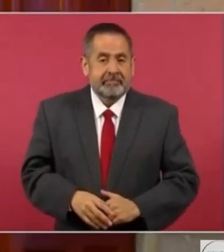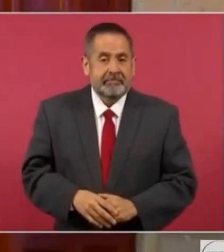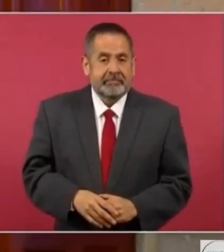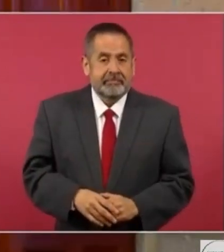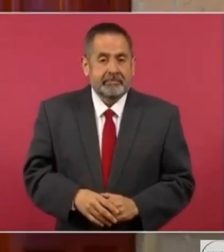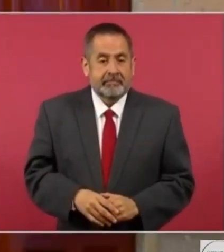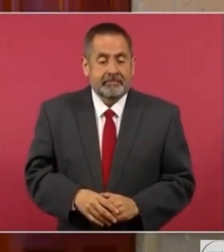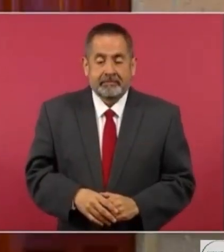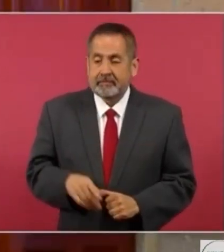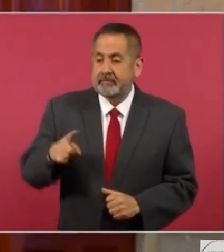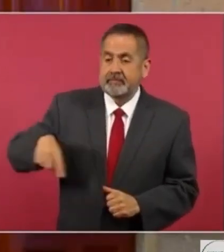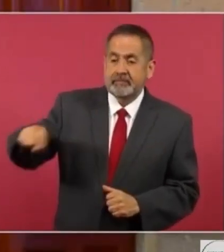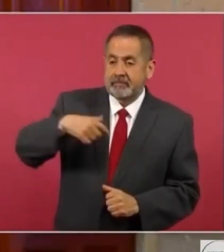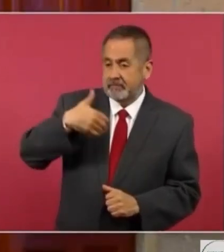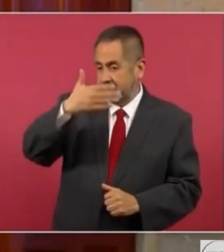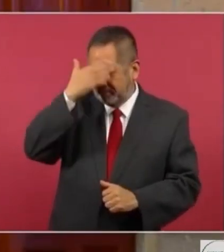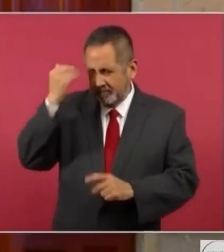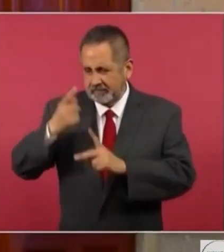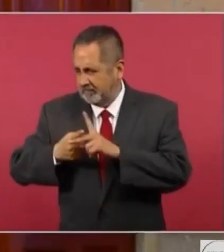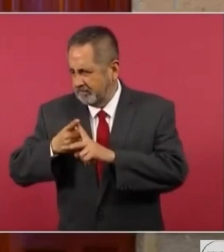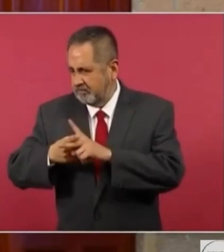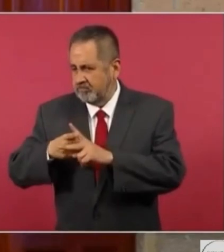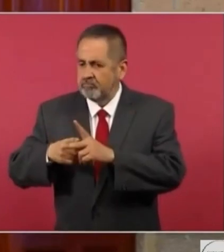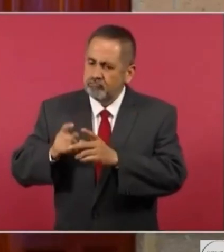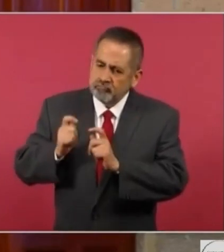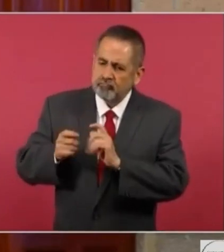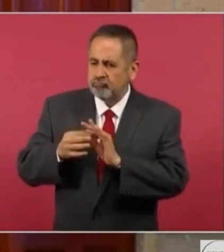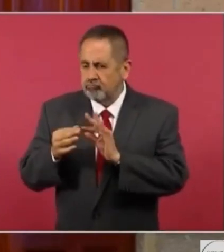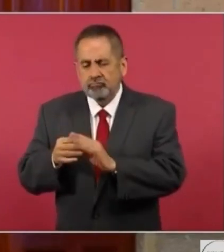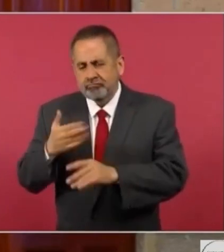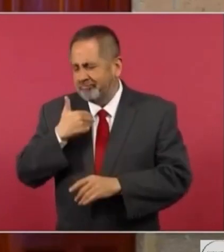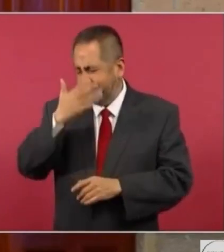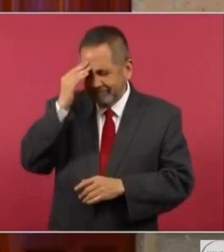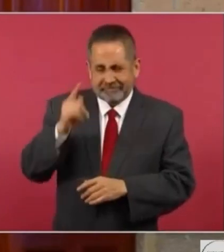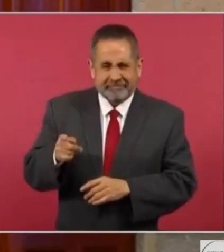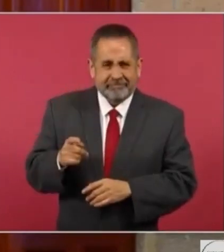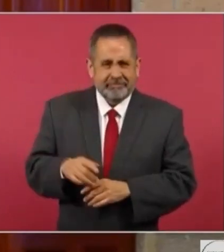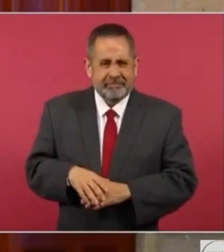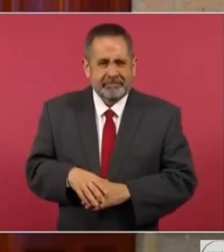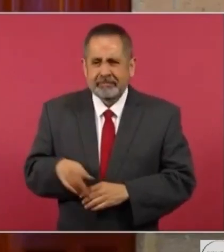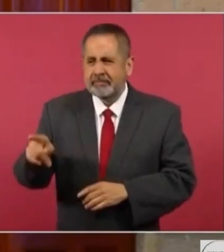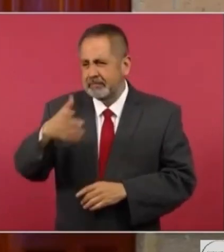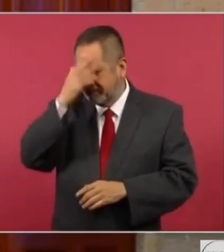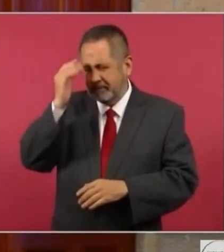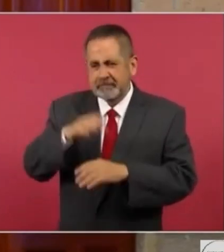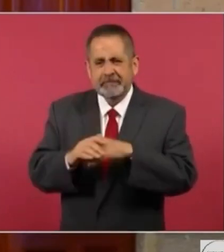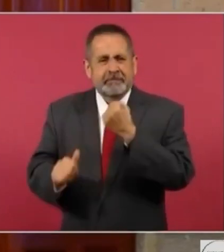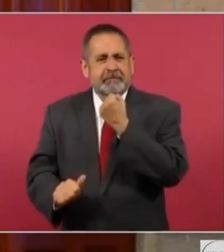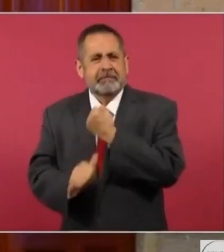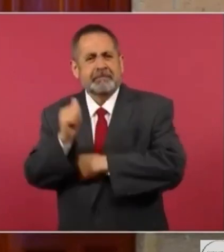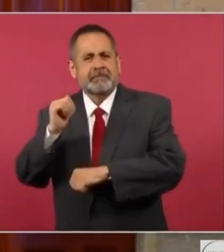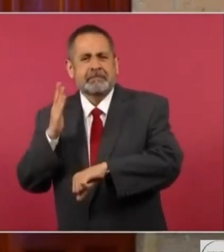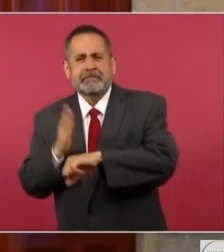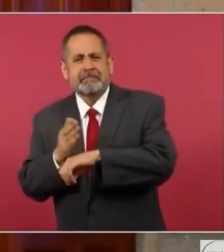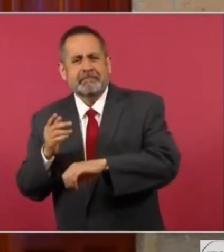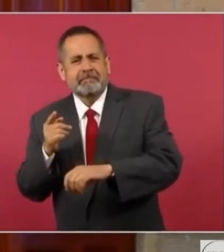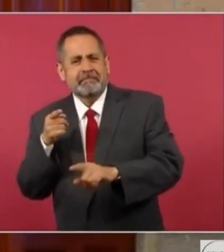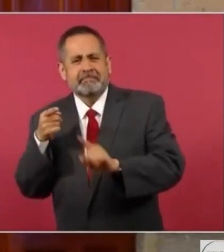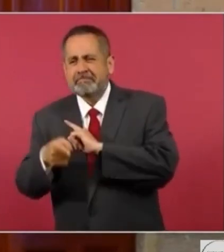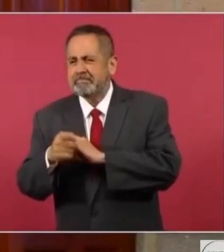no sabe aritmética elemental ni tirar penaltis.